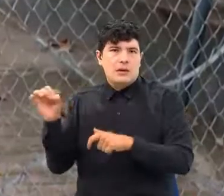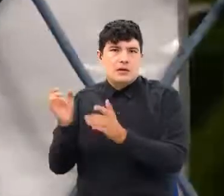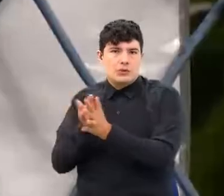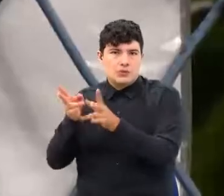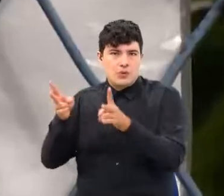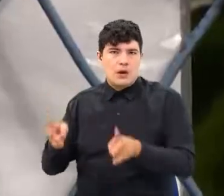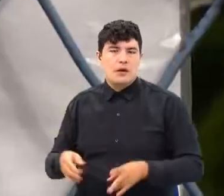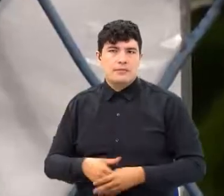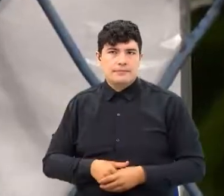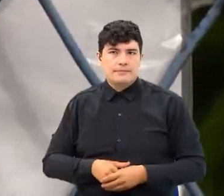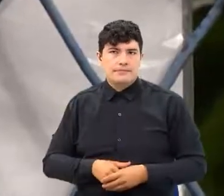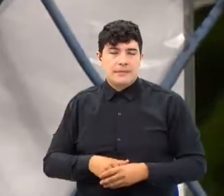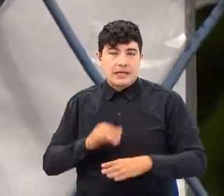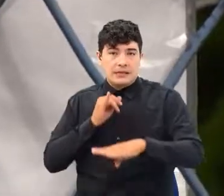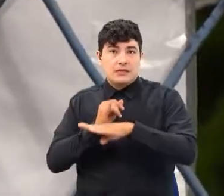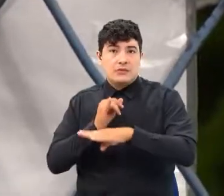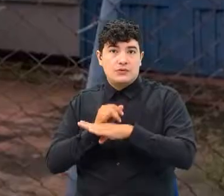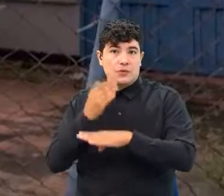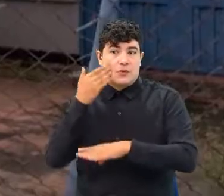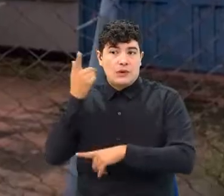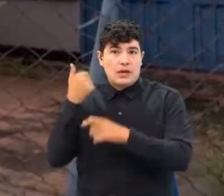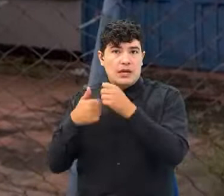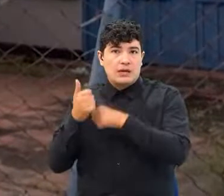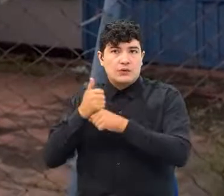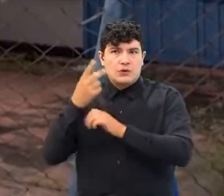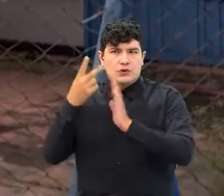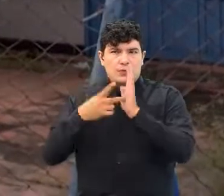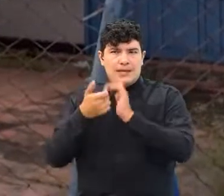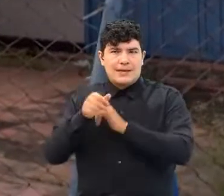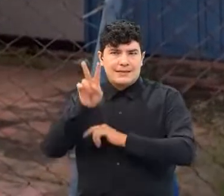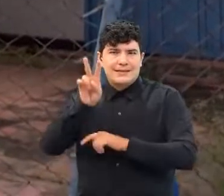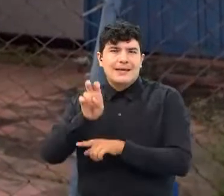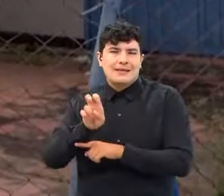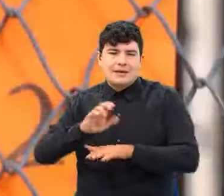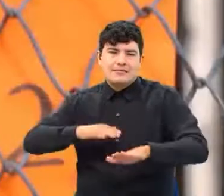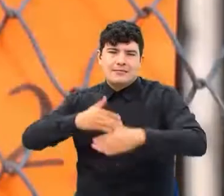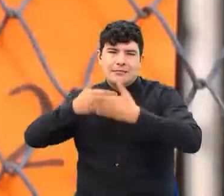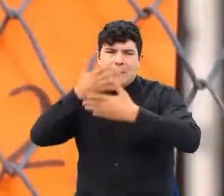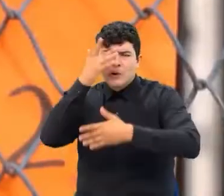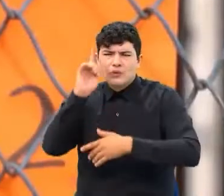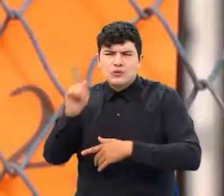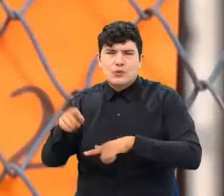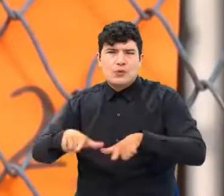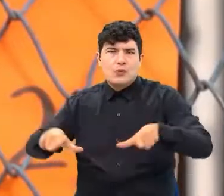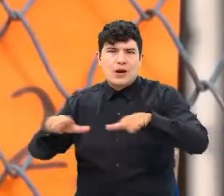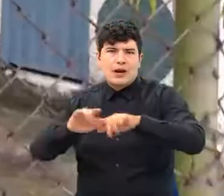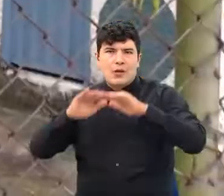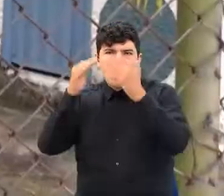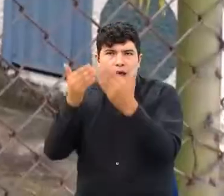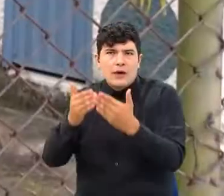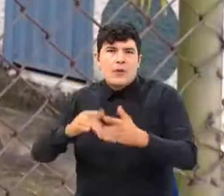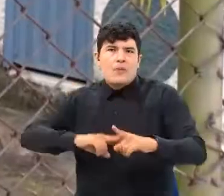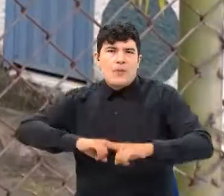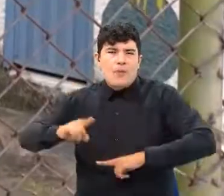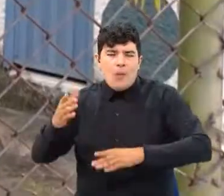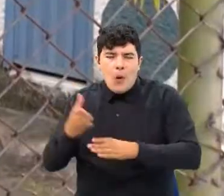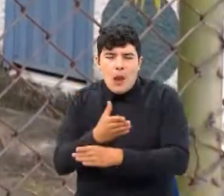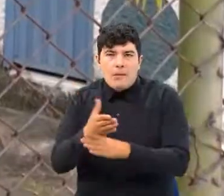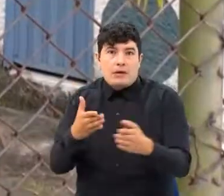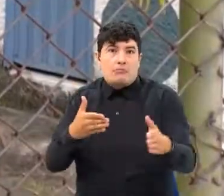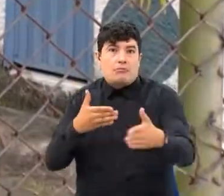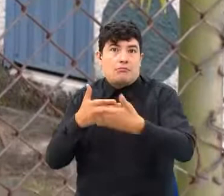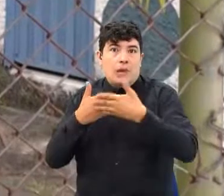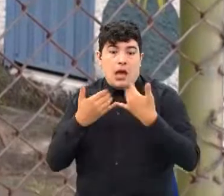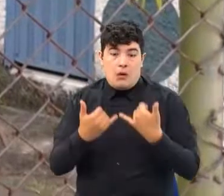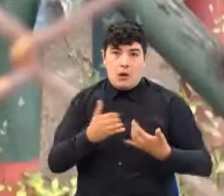que fueron cerradas en el 2017 debido a los problemas administrativos que vivía el plantel sin embargo los residentes del sector